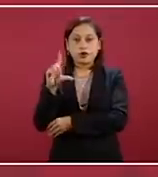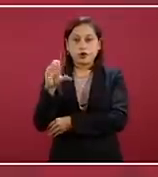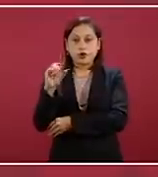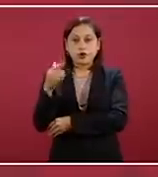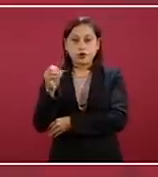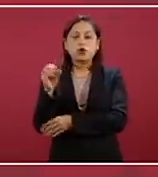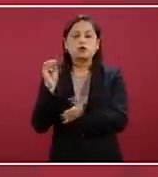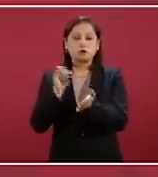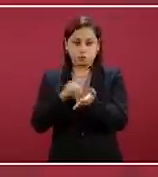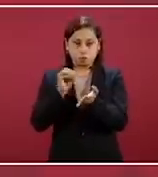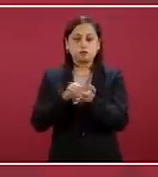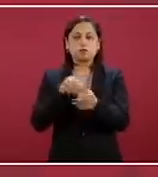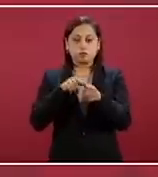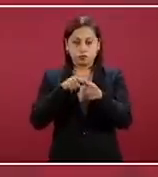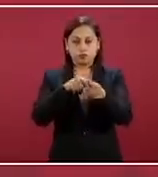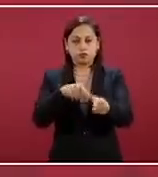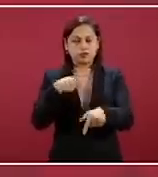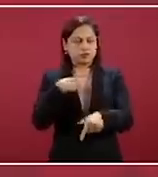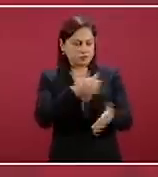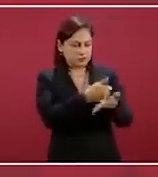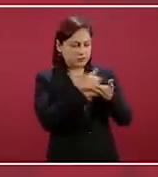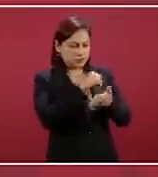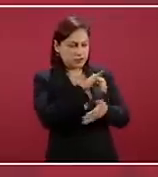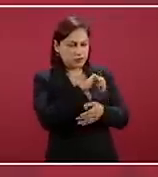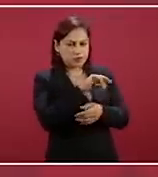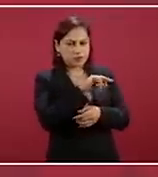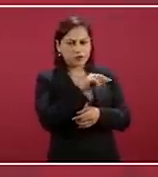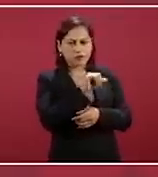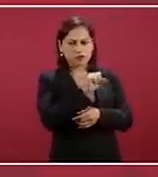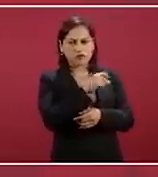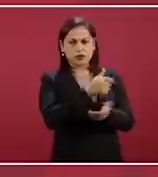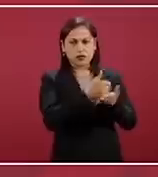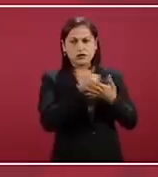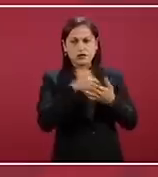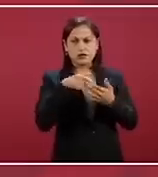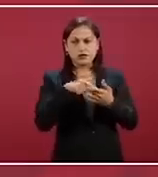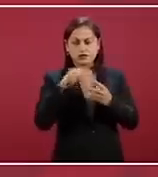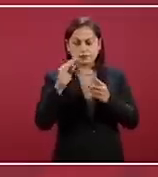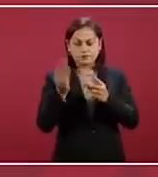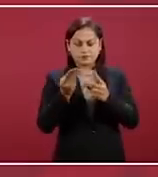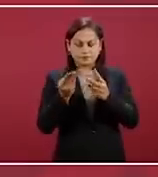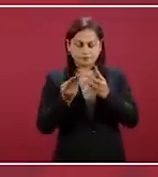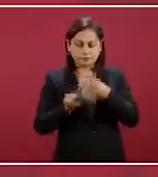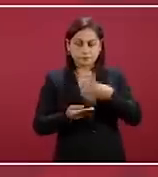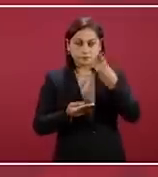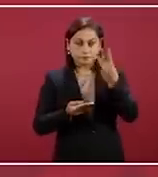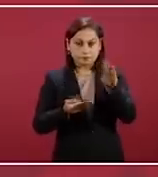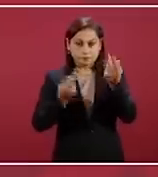Jesús, los tres miembros del comité.